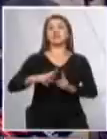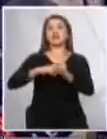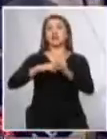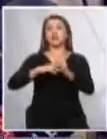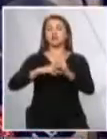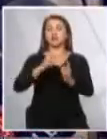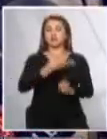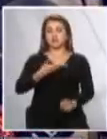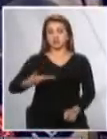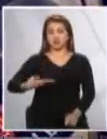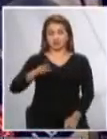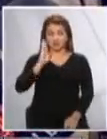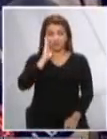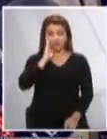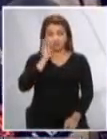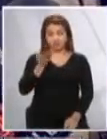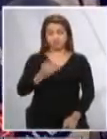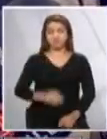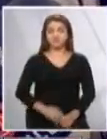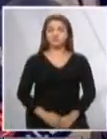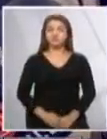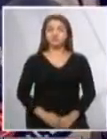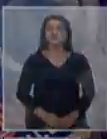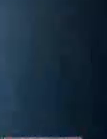de la presidenta Bachelet.